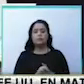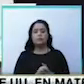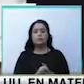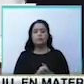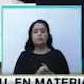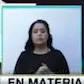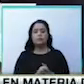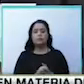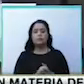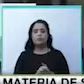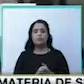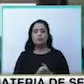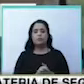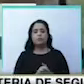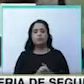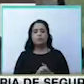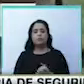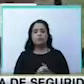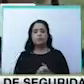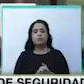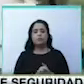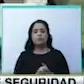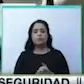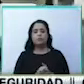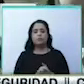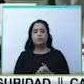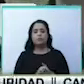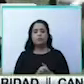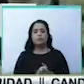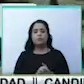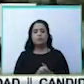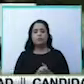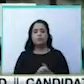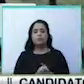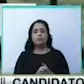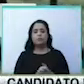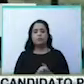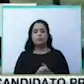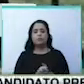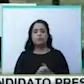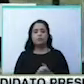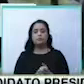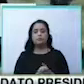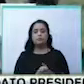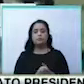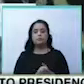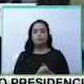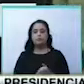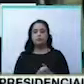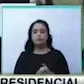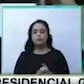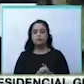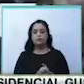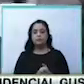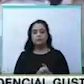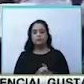pueblo estuviera ahí, sino hizo una convocatoria diciendo: acompáñenme, yo voy a estar ahí. Y eso, te digo,